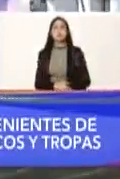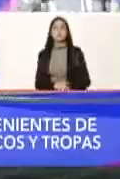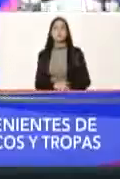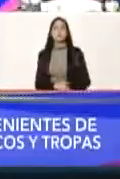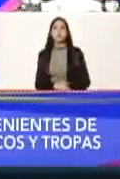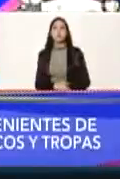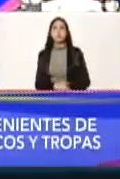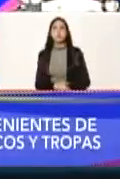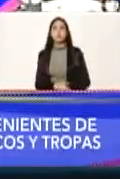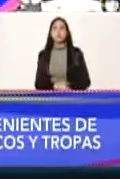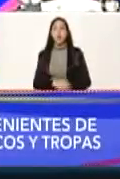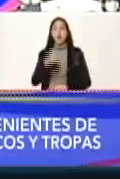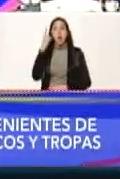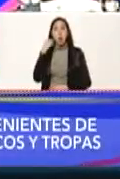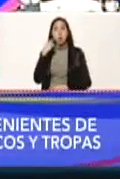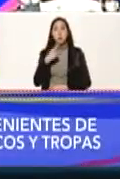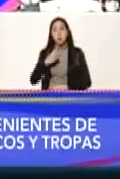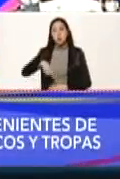Como ya es costumbre,